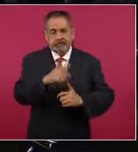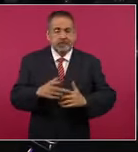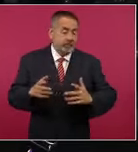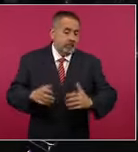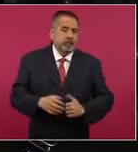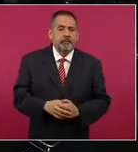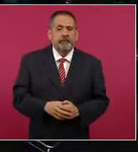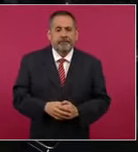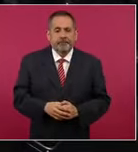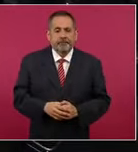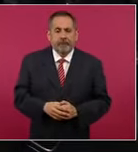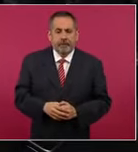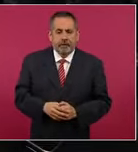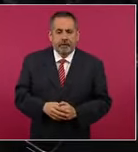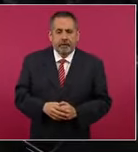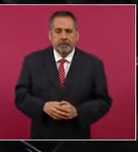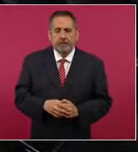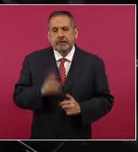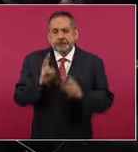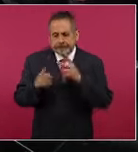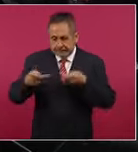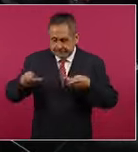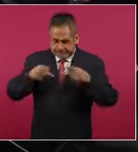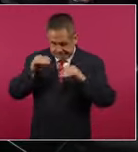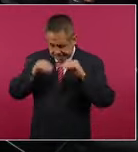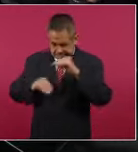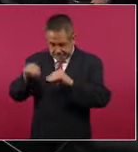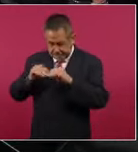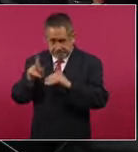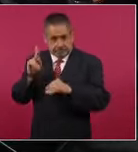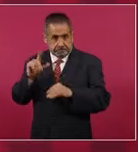Claro, hay que planear,